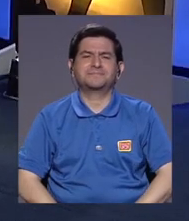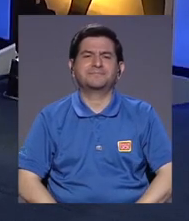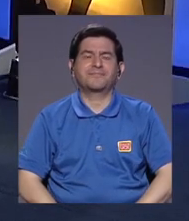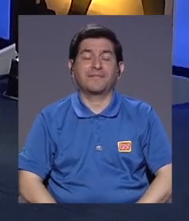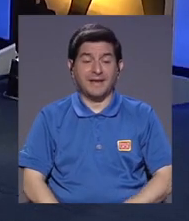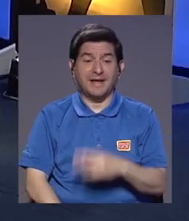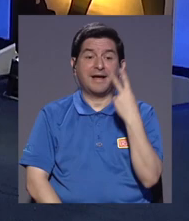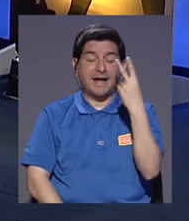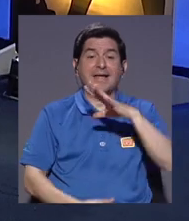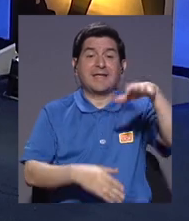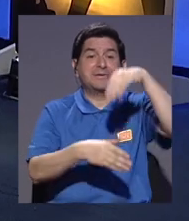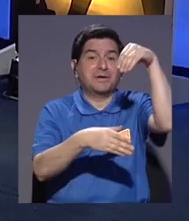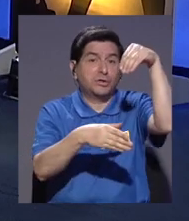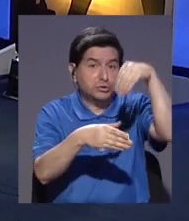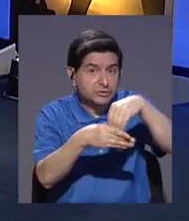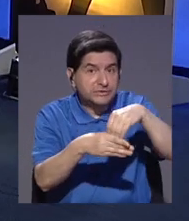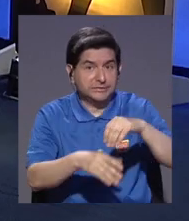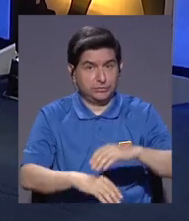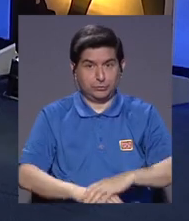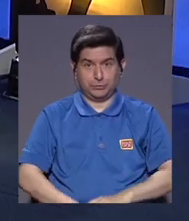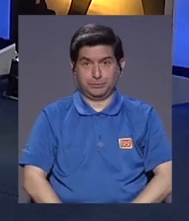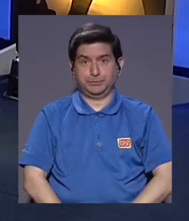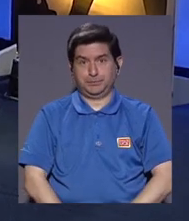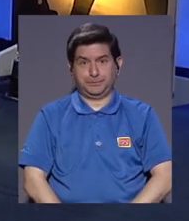hay que ver el contexto